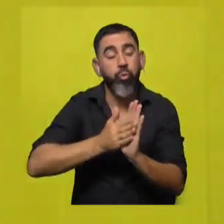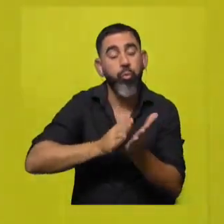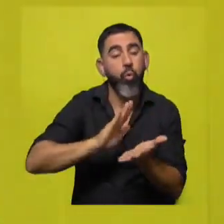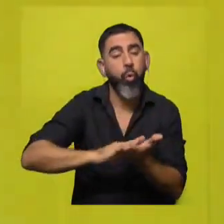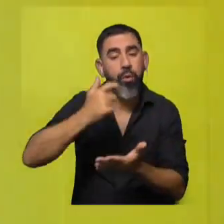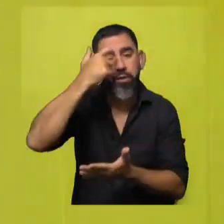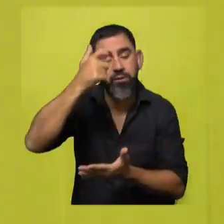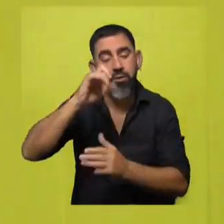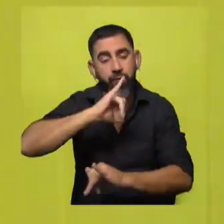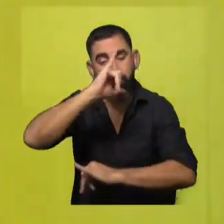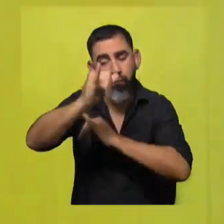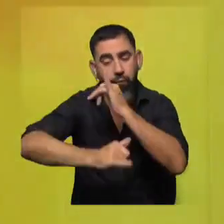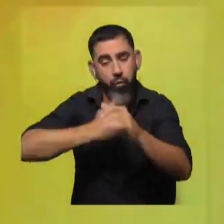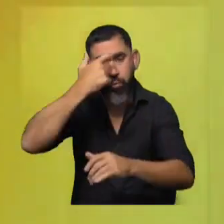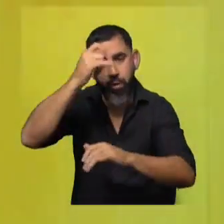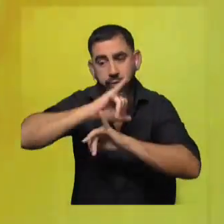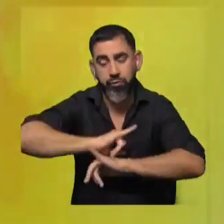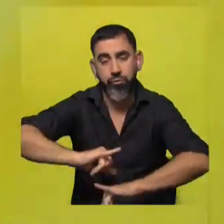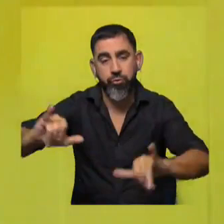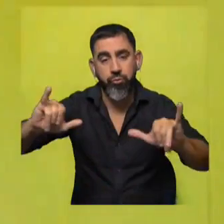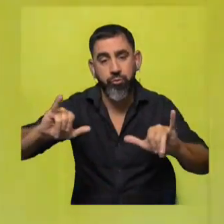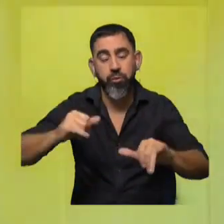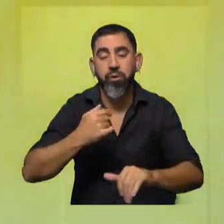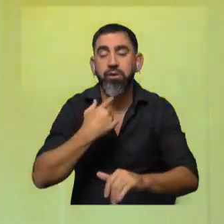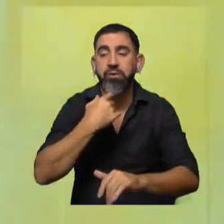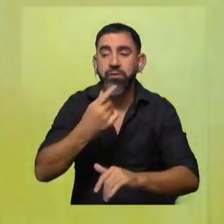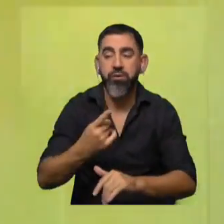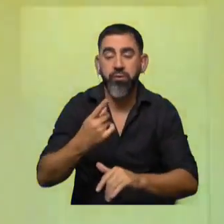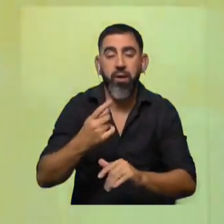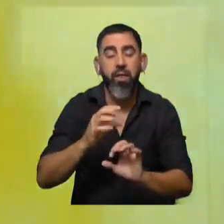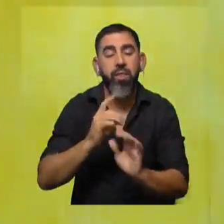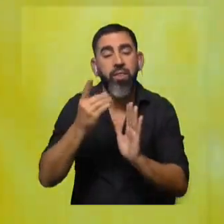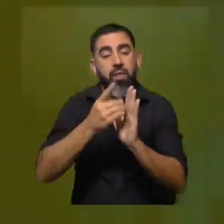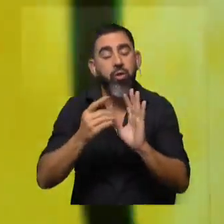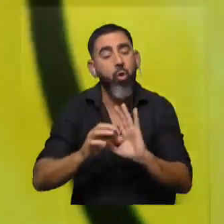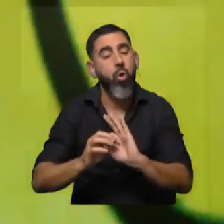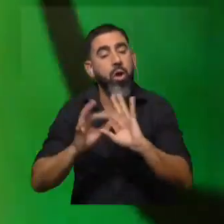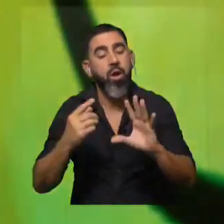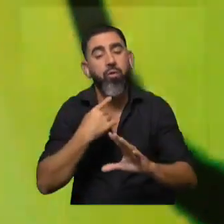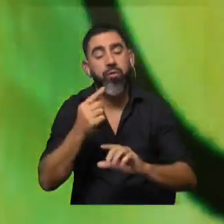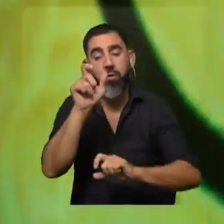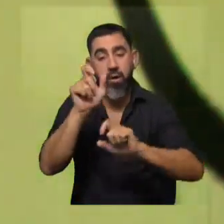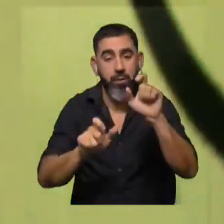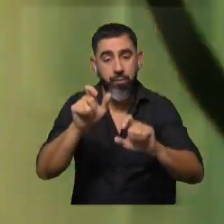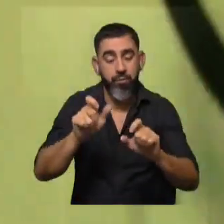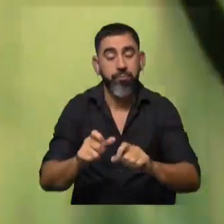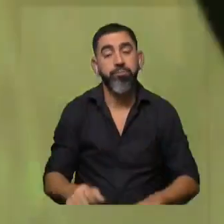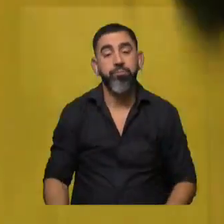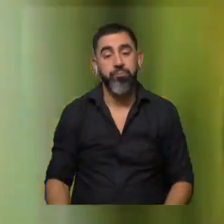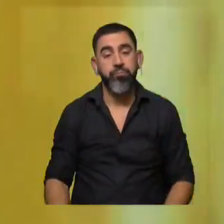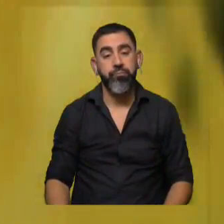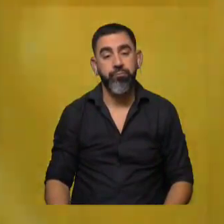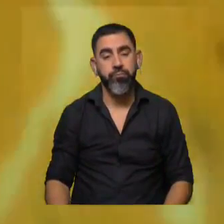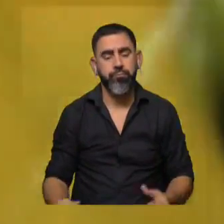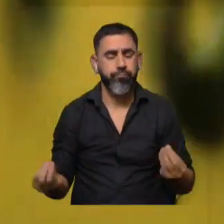seguiremos brindando información científica que pueda aportar datos claros y útiles a la población. Pero tenemos